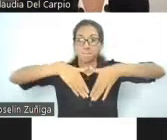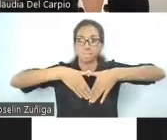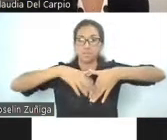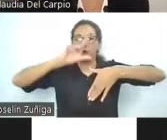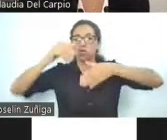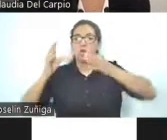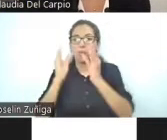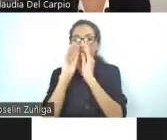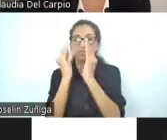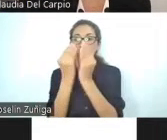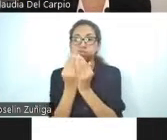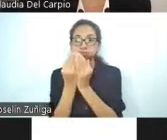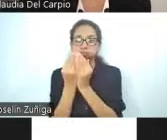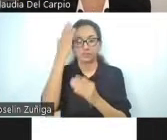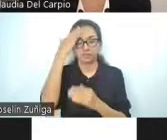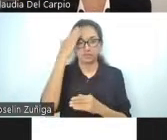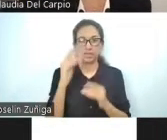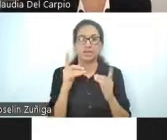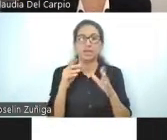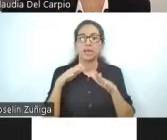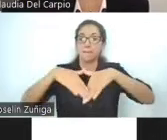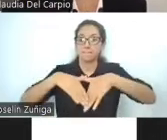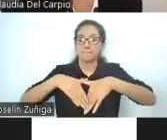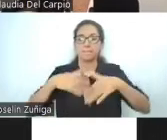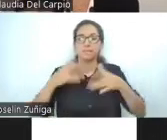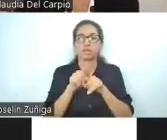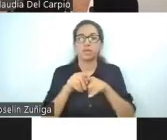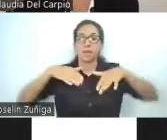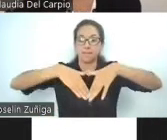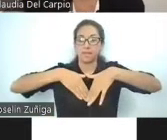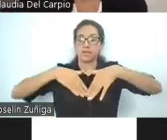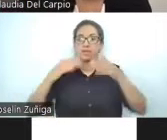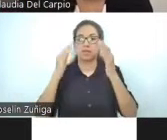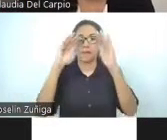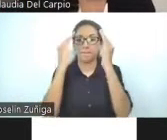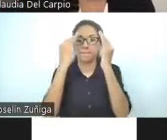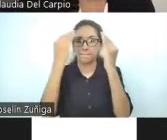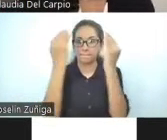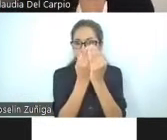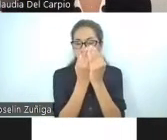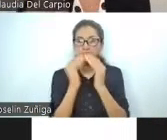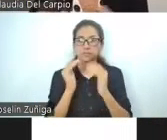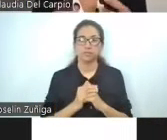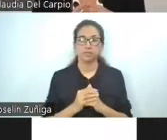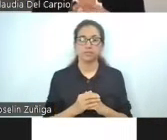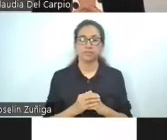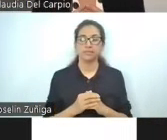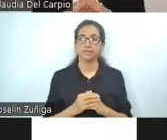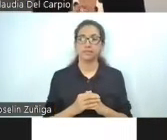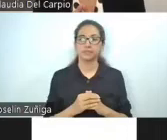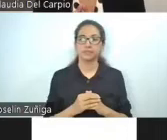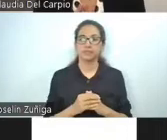la vagina habíamos dicho que está cubierta por una mucosa, es un epitelio poliestratificado que tiene todo